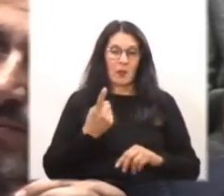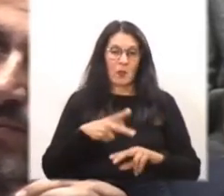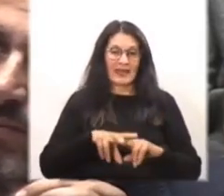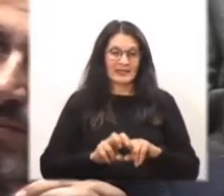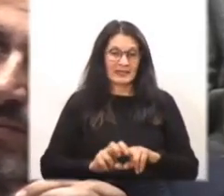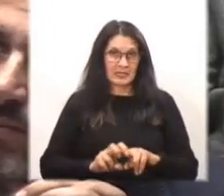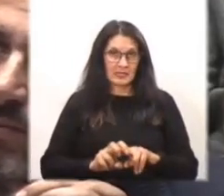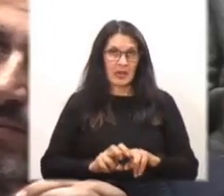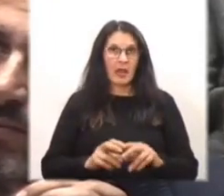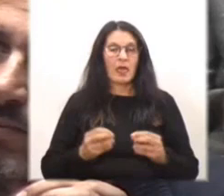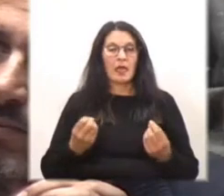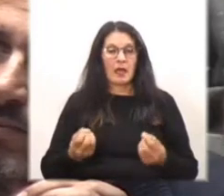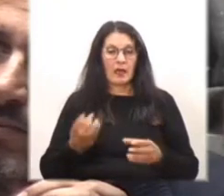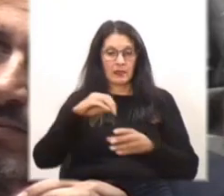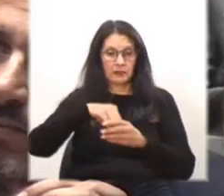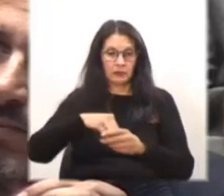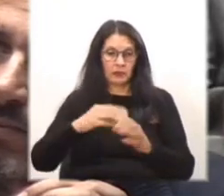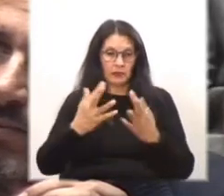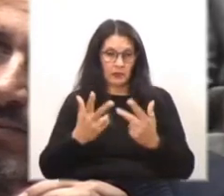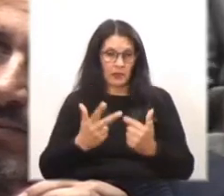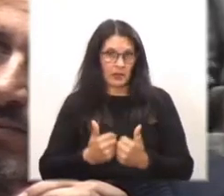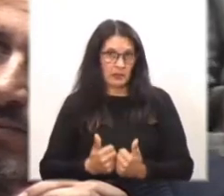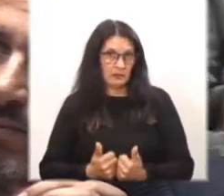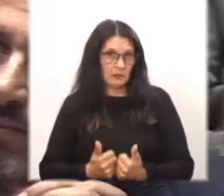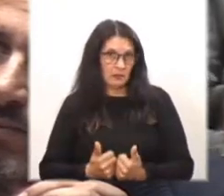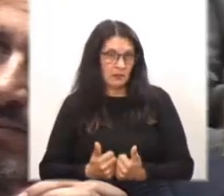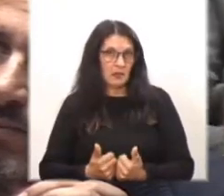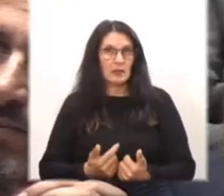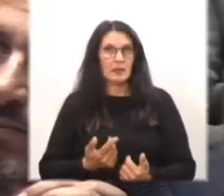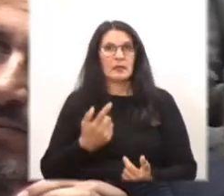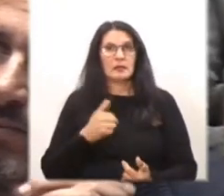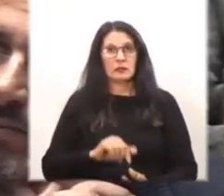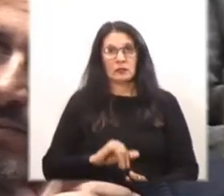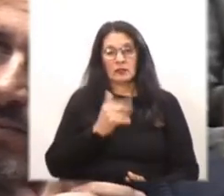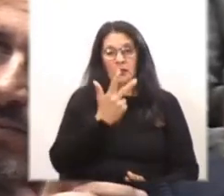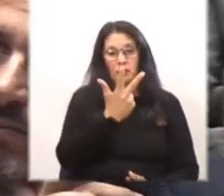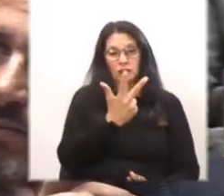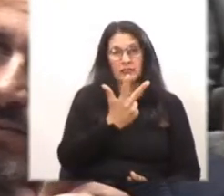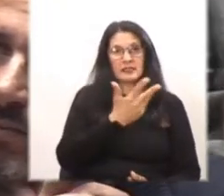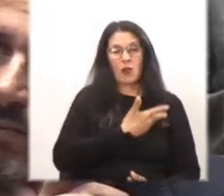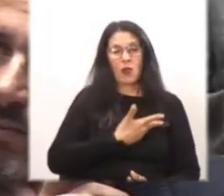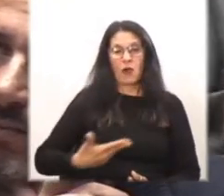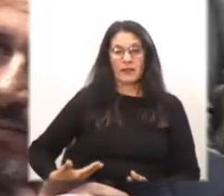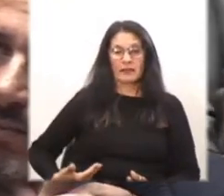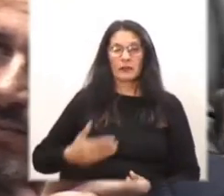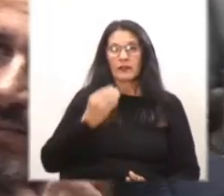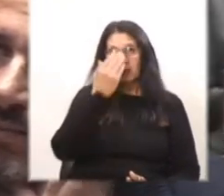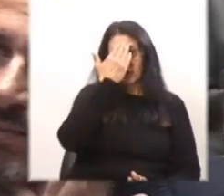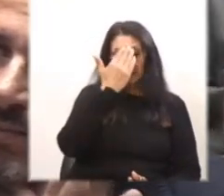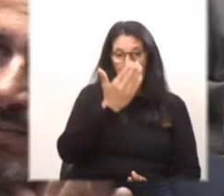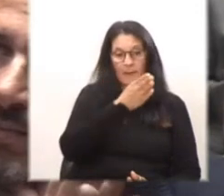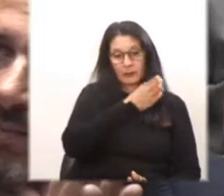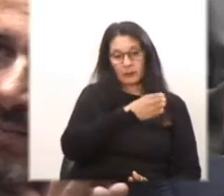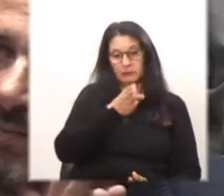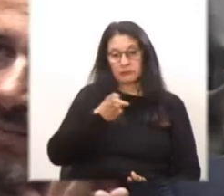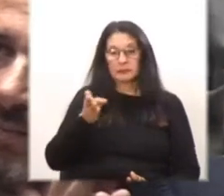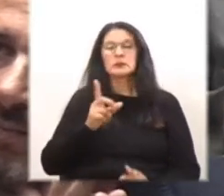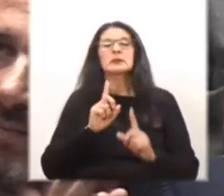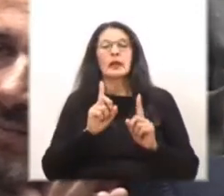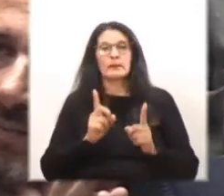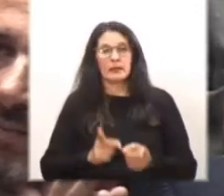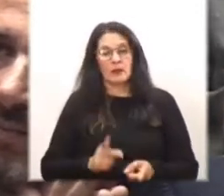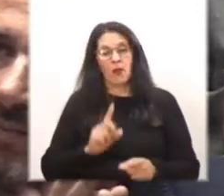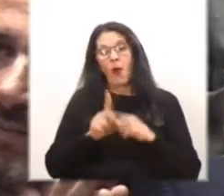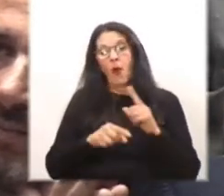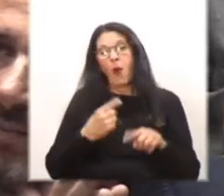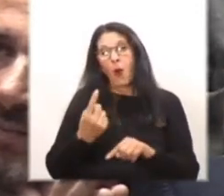dispuesta en el organismo. También en los 3 gobiernos del Frente Amplio. Otra cosa distinta es que